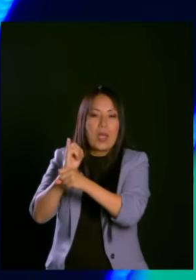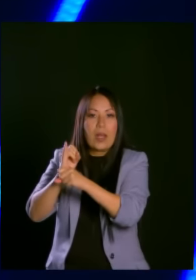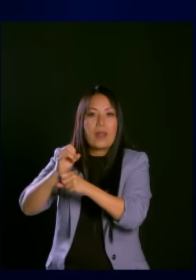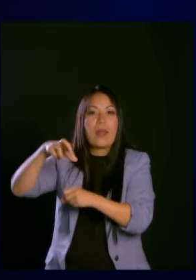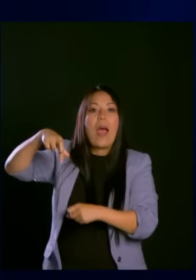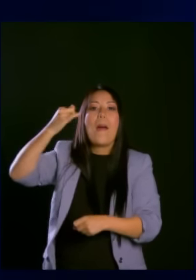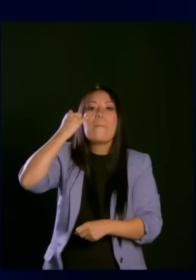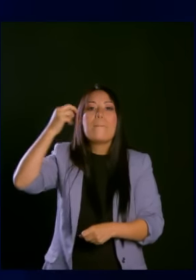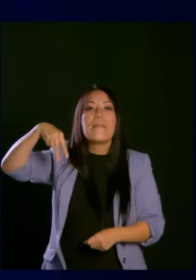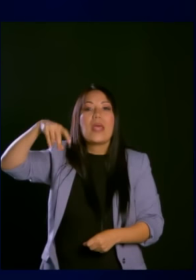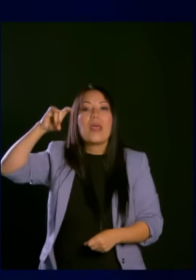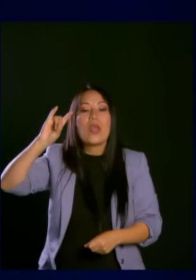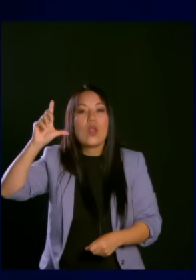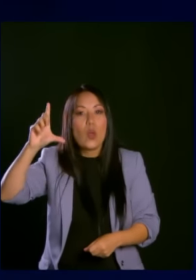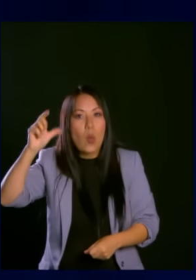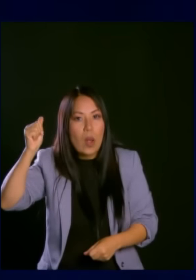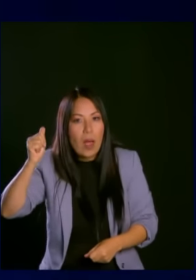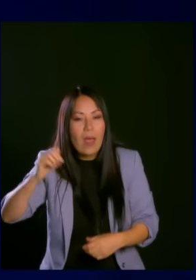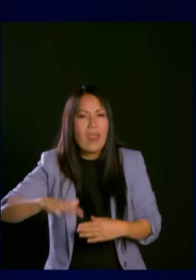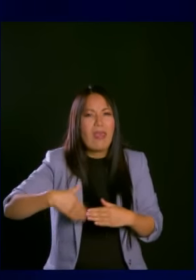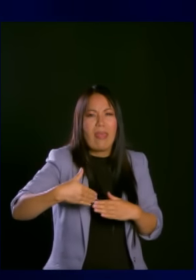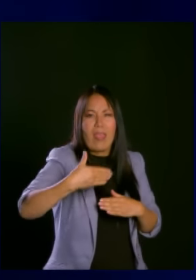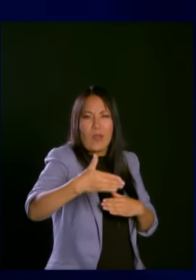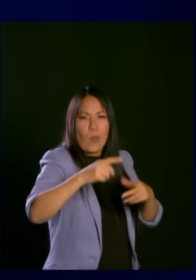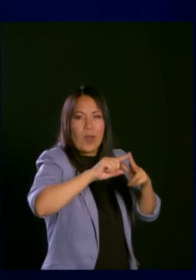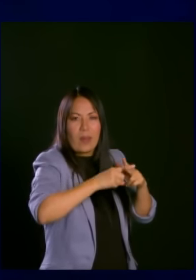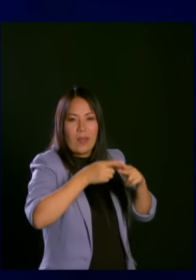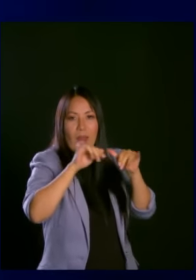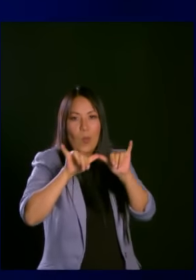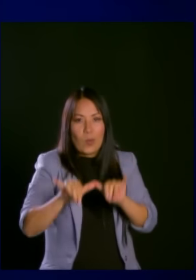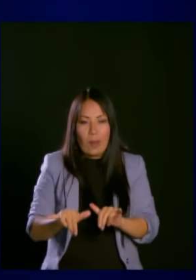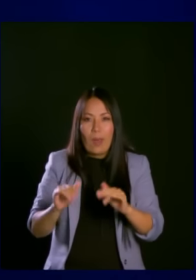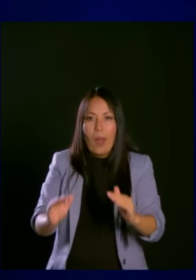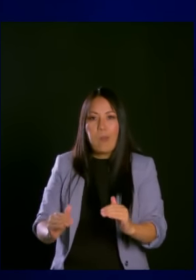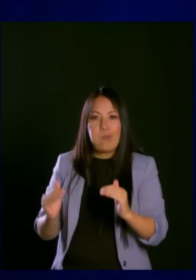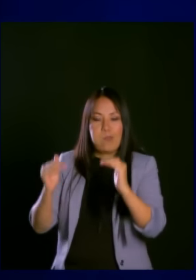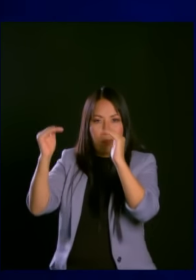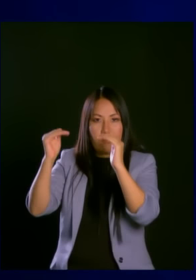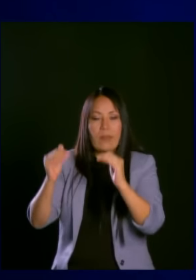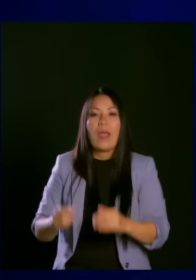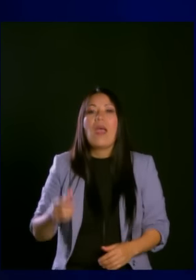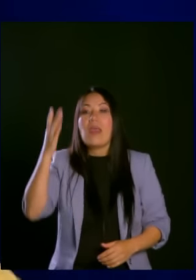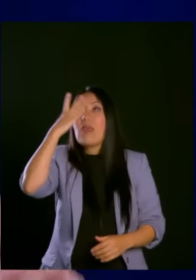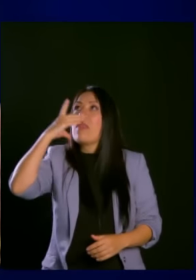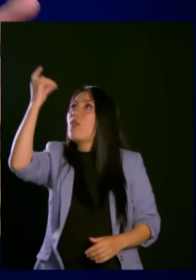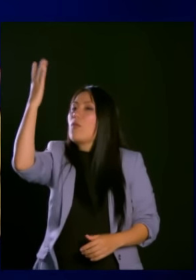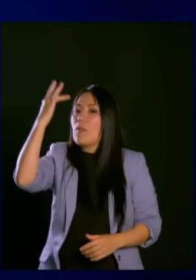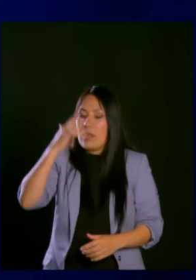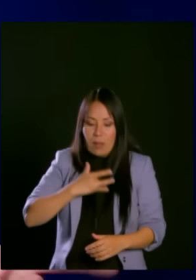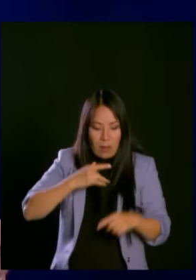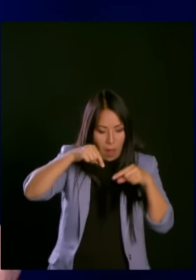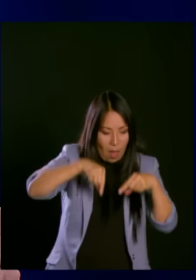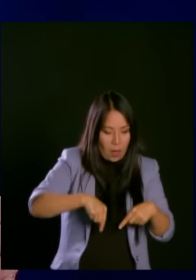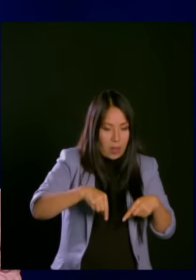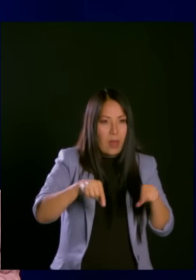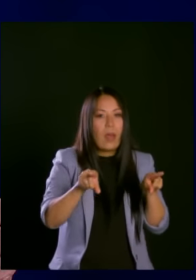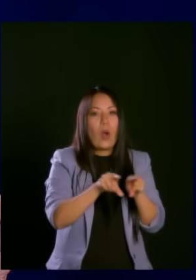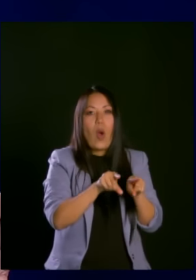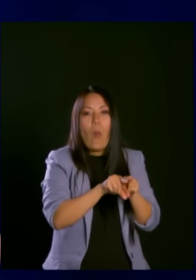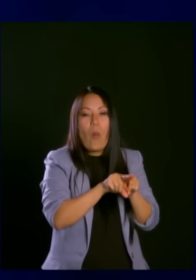mi corazón y me dice: eres, en este caso, esto será como José, que por durante 7